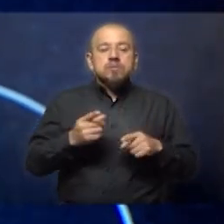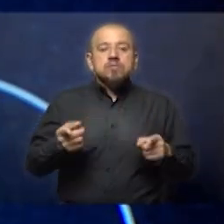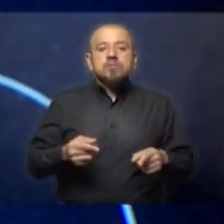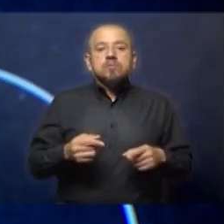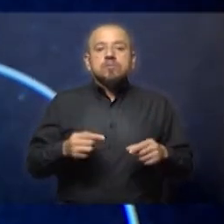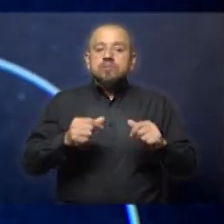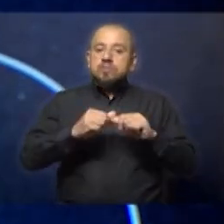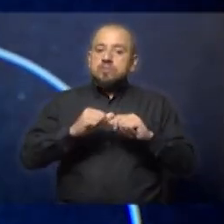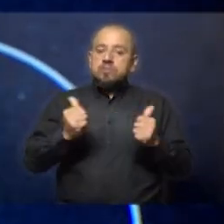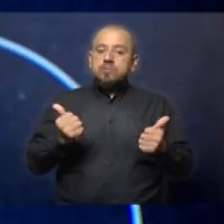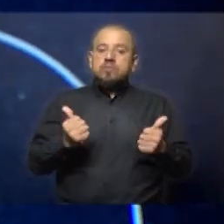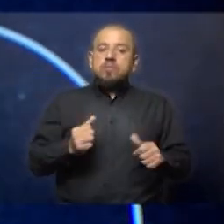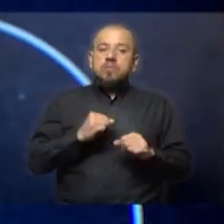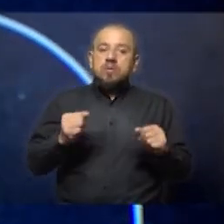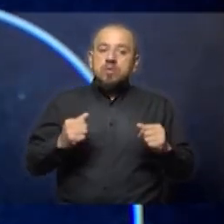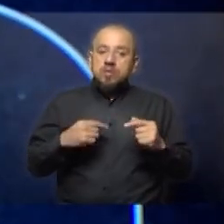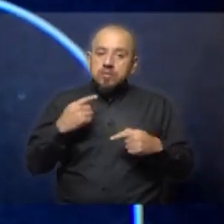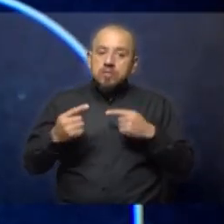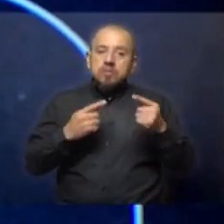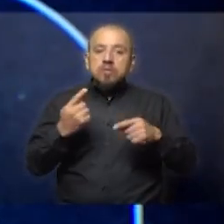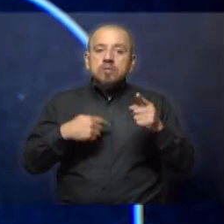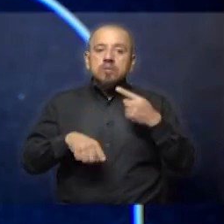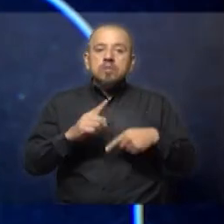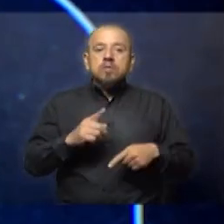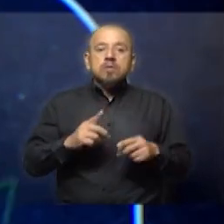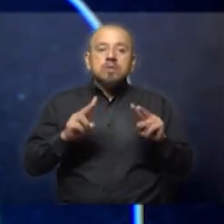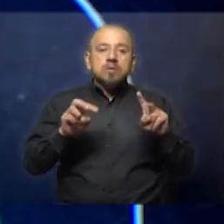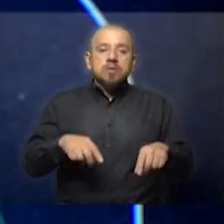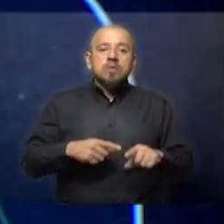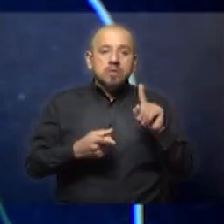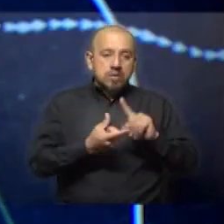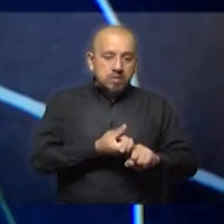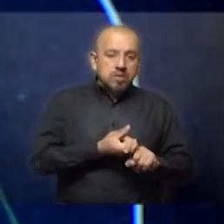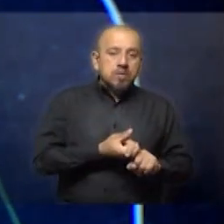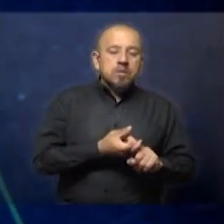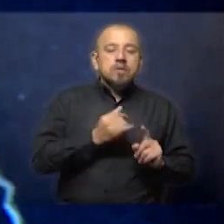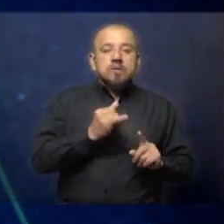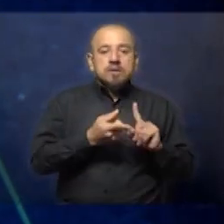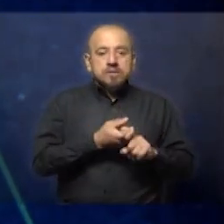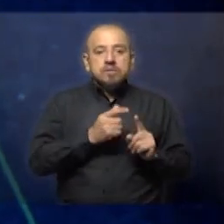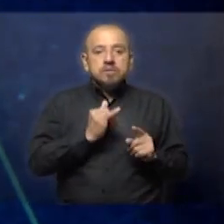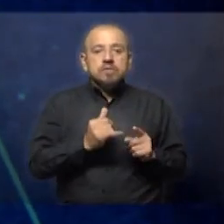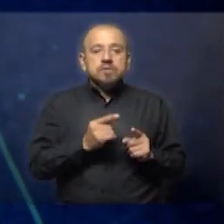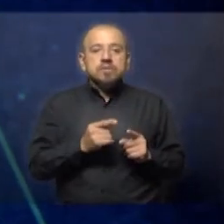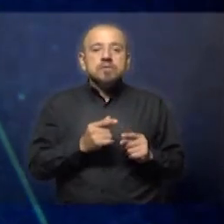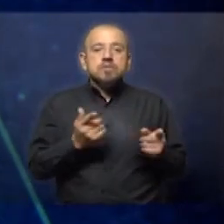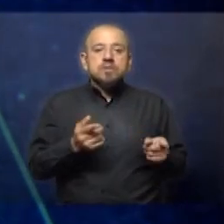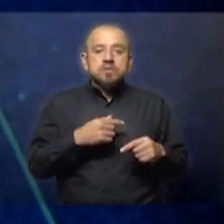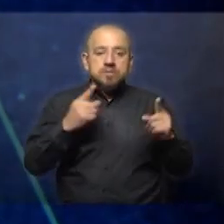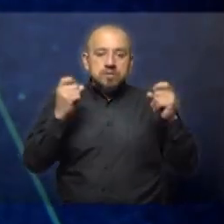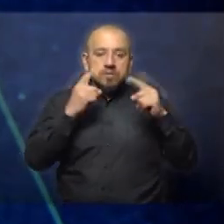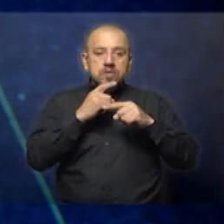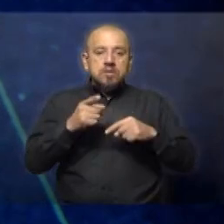de alguna manera sostenerse pero las condiciones del contrato matrimonial para aquellas que estaban encontrando matrimonial era muy difícil